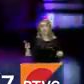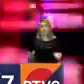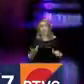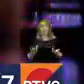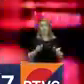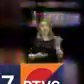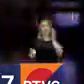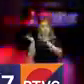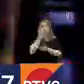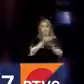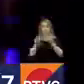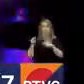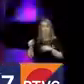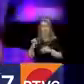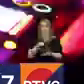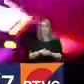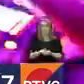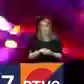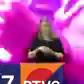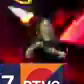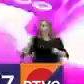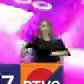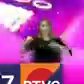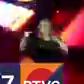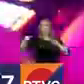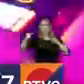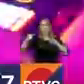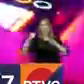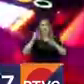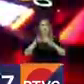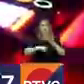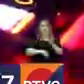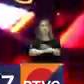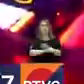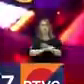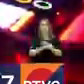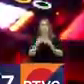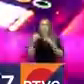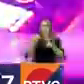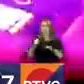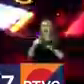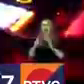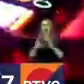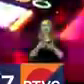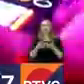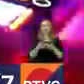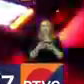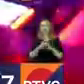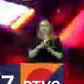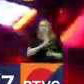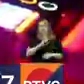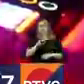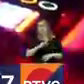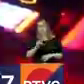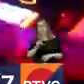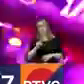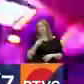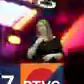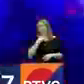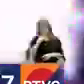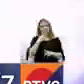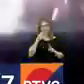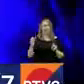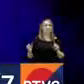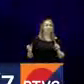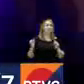esa disposición y los partidos de la selección han ratificado el sistema cali lamentablemente no alcanzó la meta de